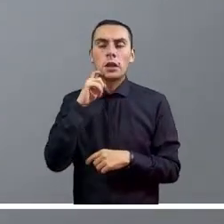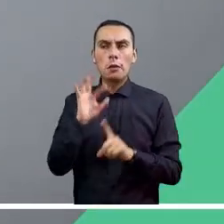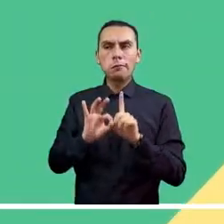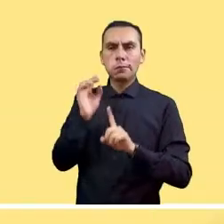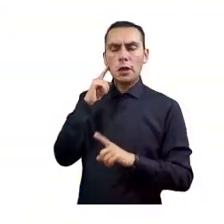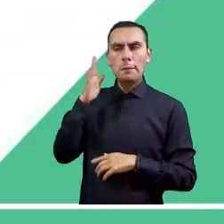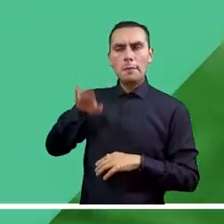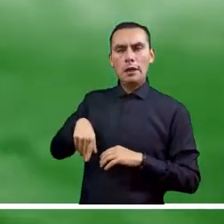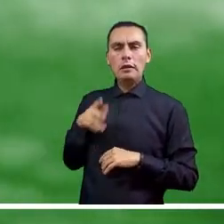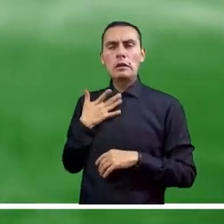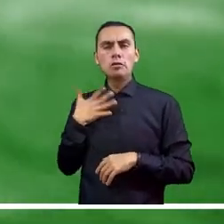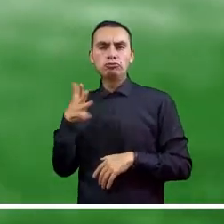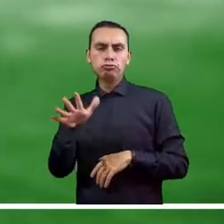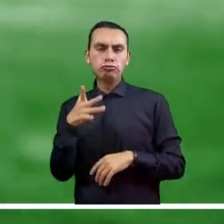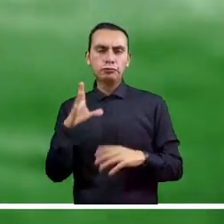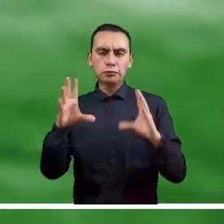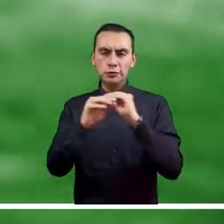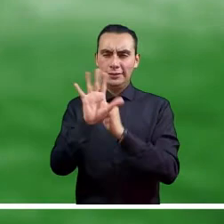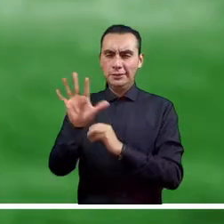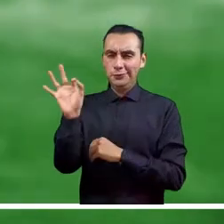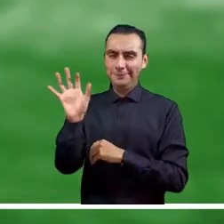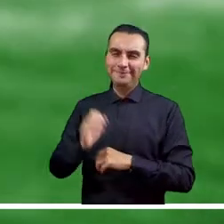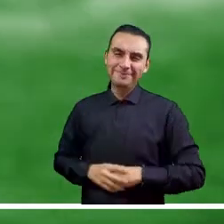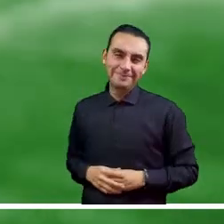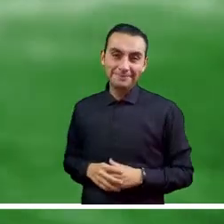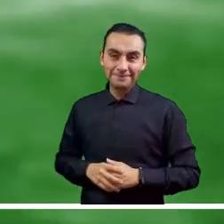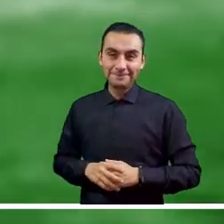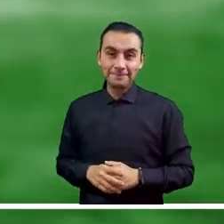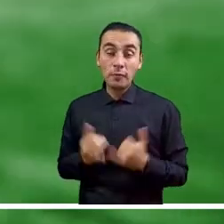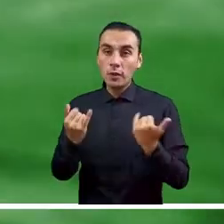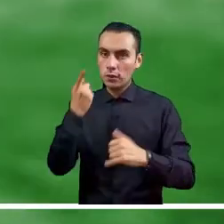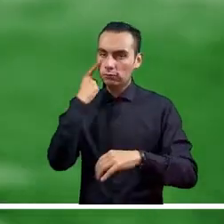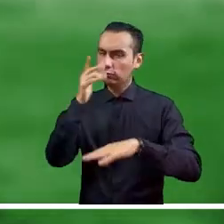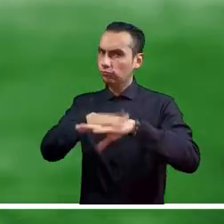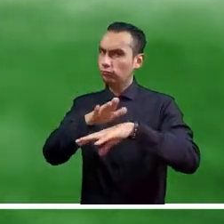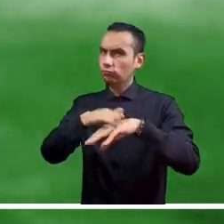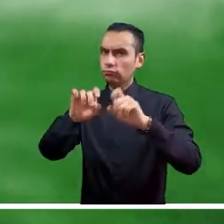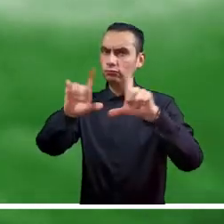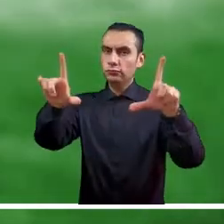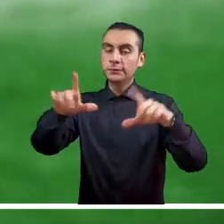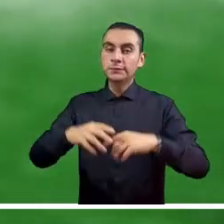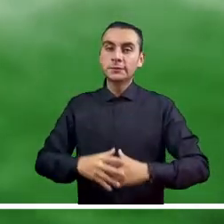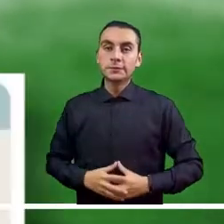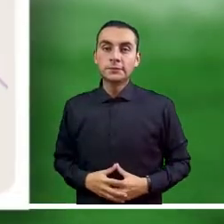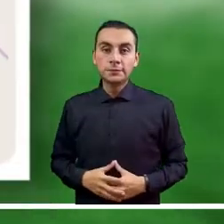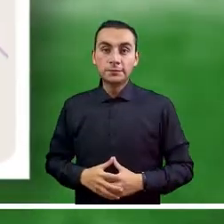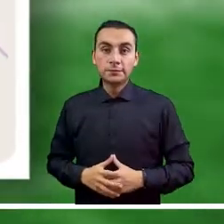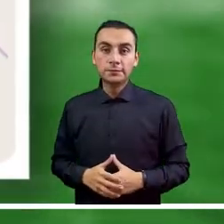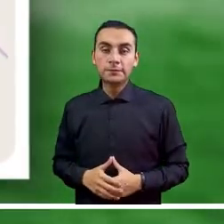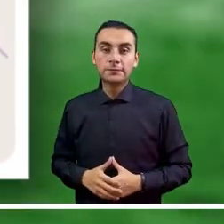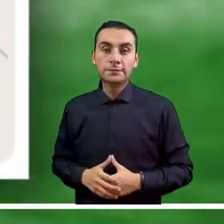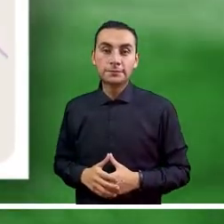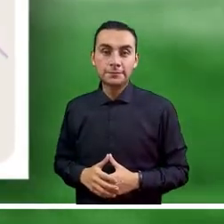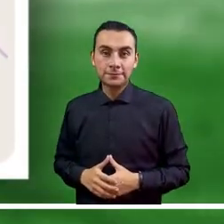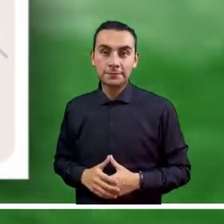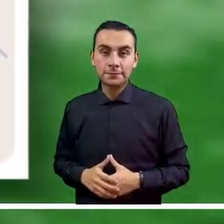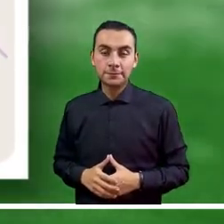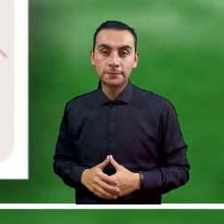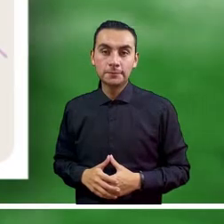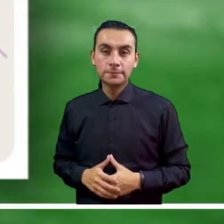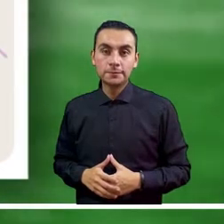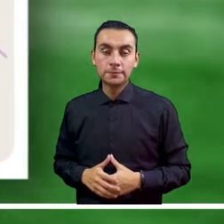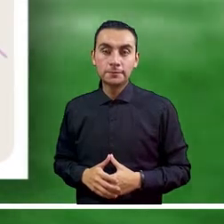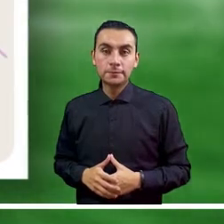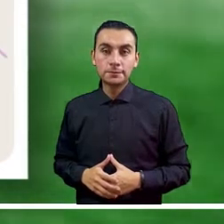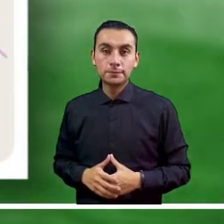noche. Veamos ahora las alertas que se encuentran activas. Alerta roja por el ingreso continuo del río Cauca